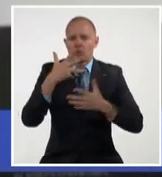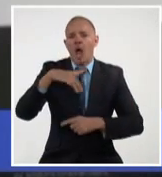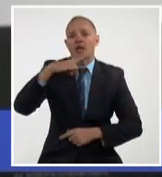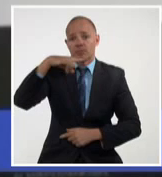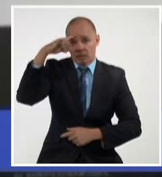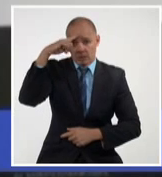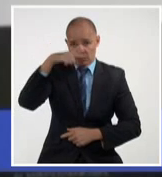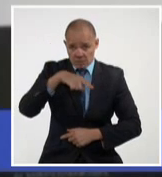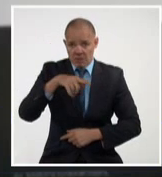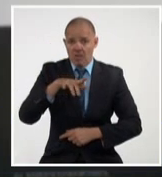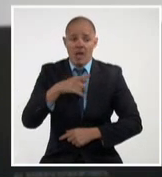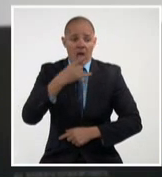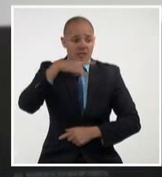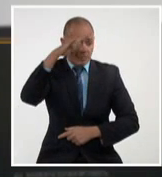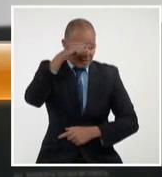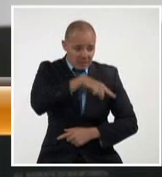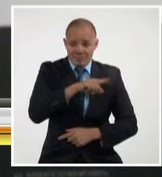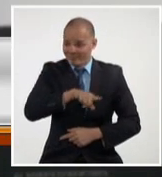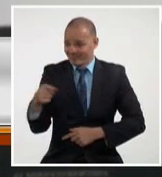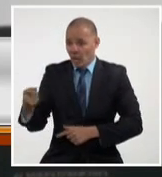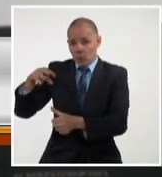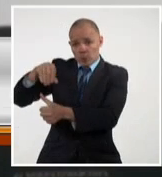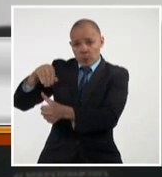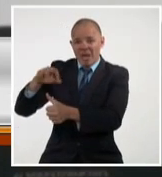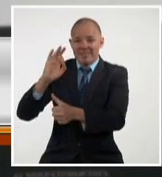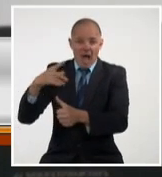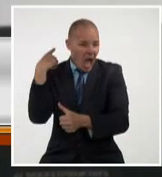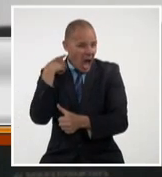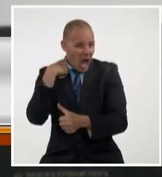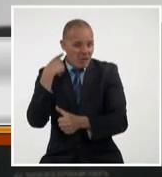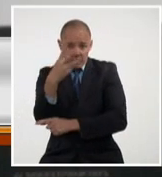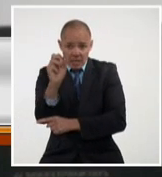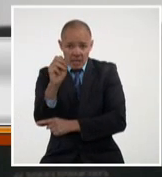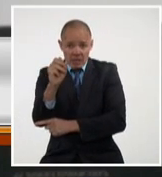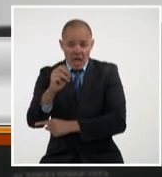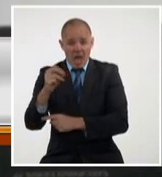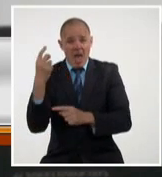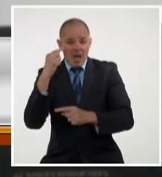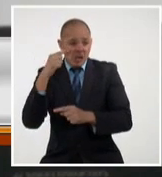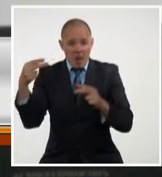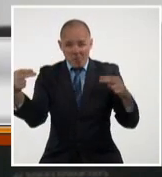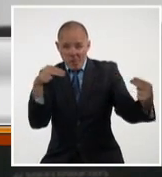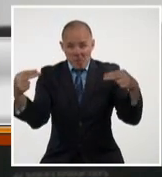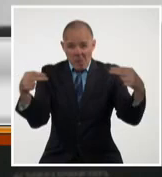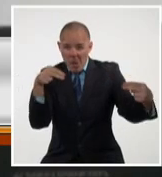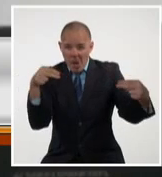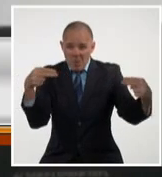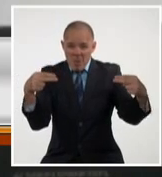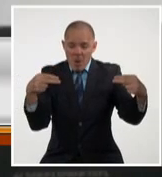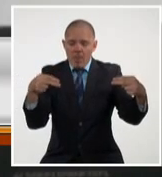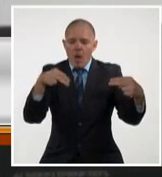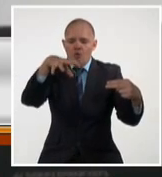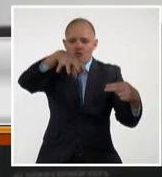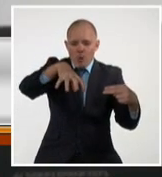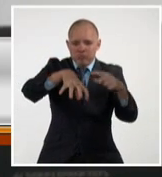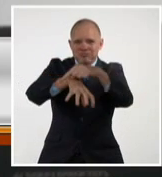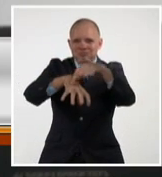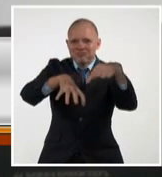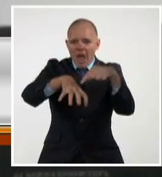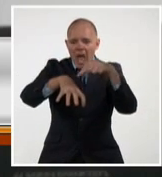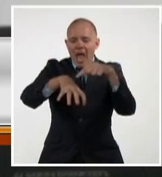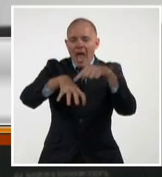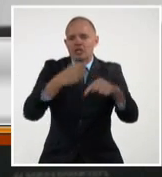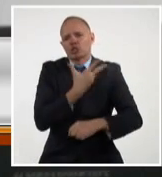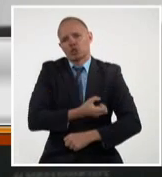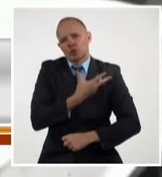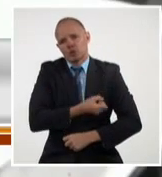política de limpieza étnica de Azerbaiyán, continúa. Los análisis de la situación muestran que en los próximos días no quedará ningún